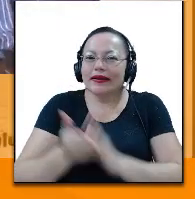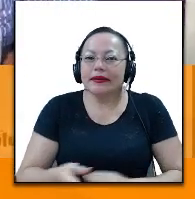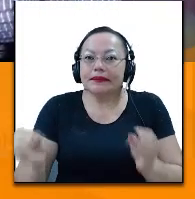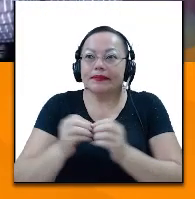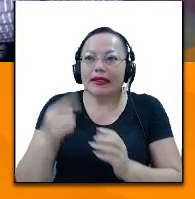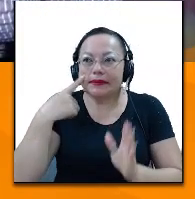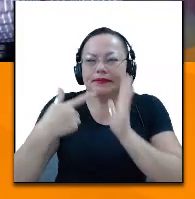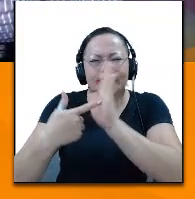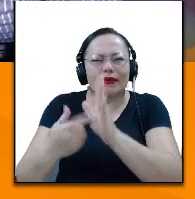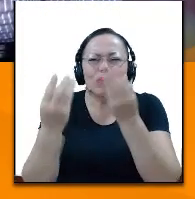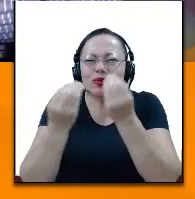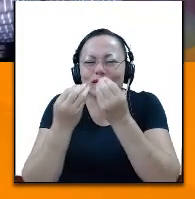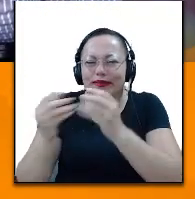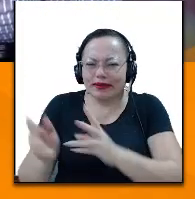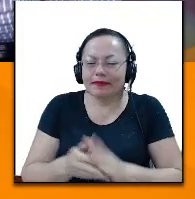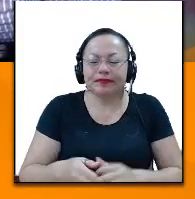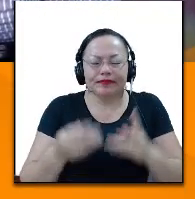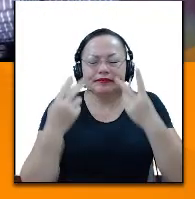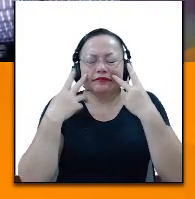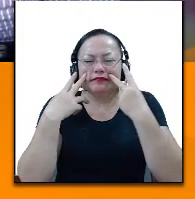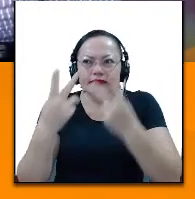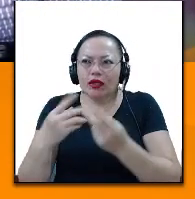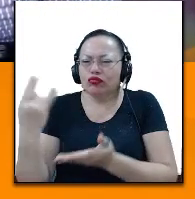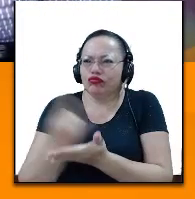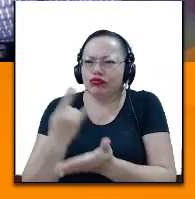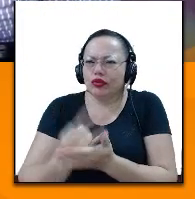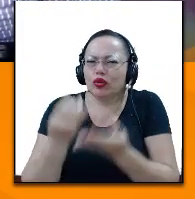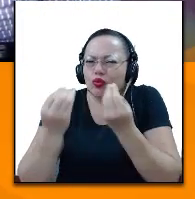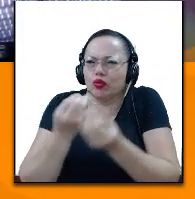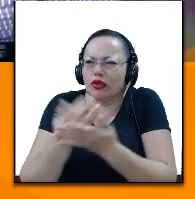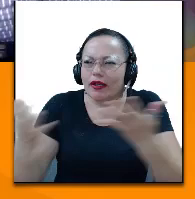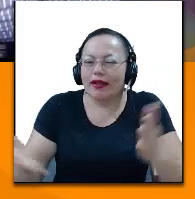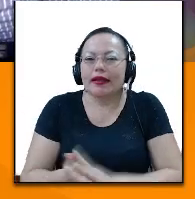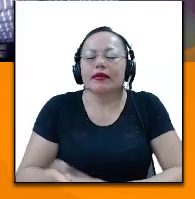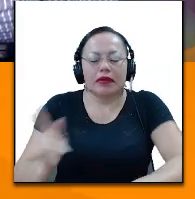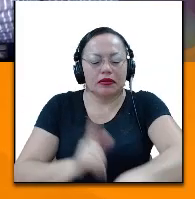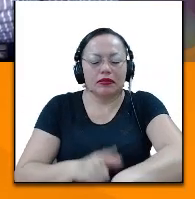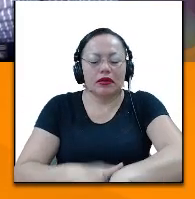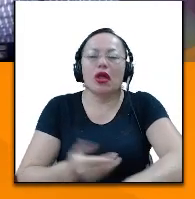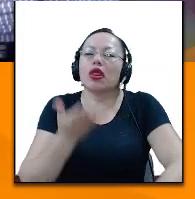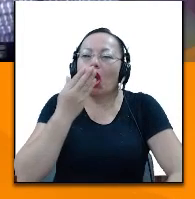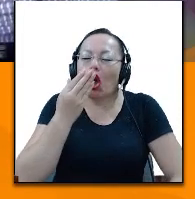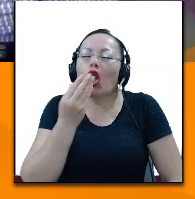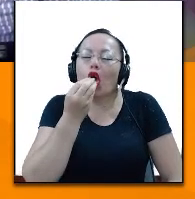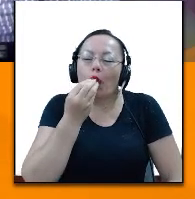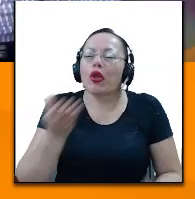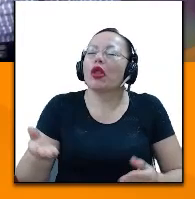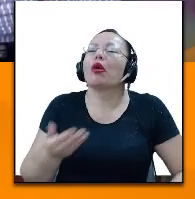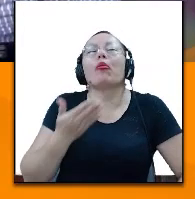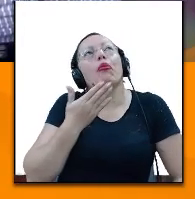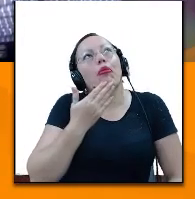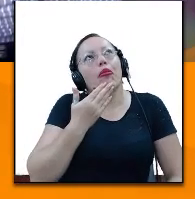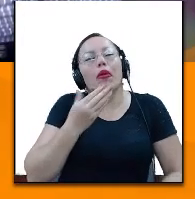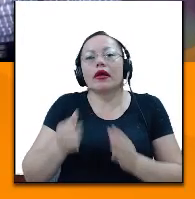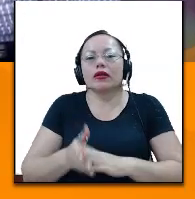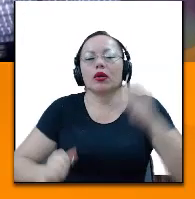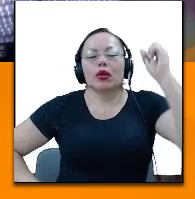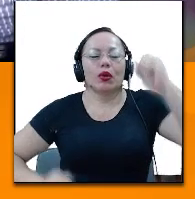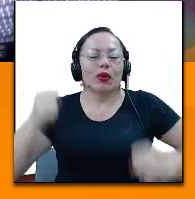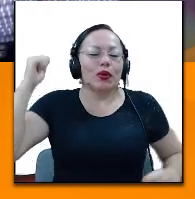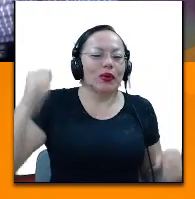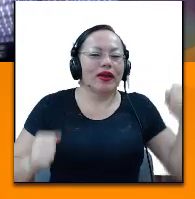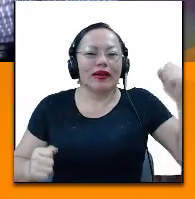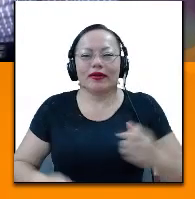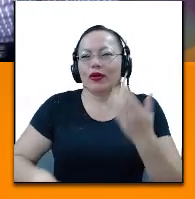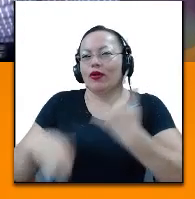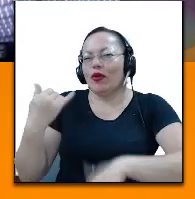gente ha estado utilizando muy bien sus tiempos para comer, para hacer ejercicio, para